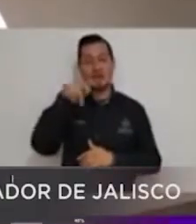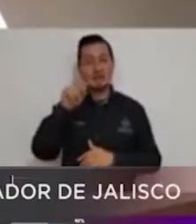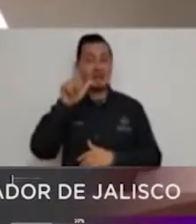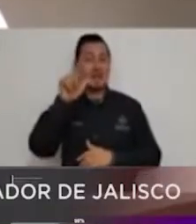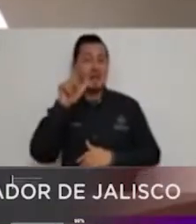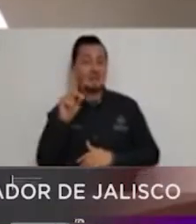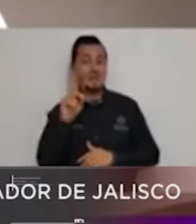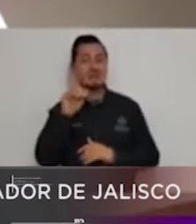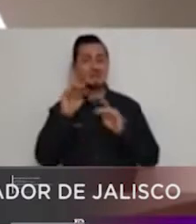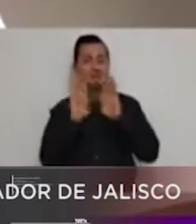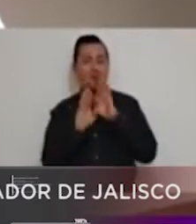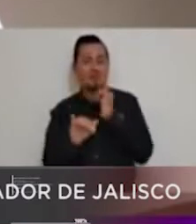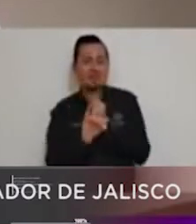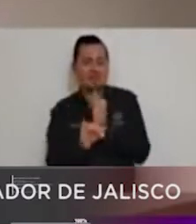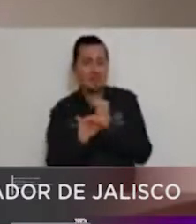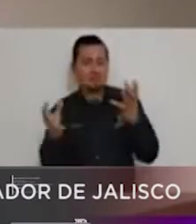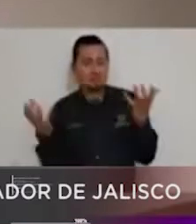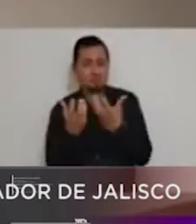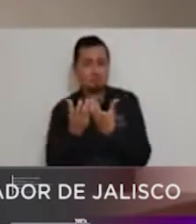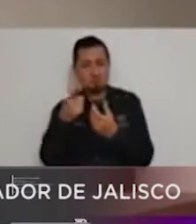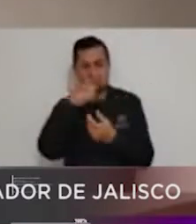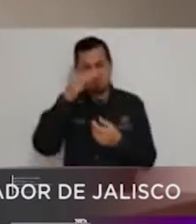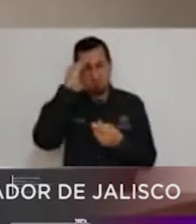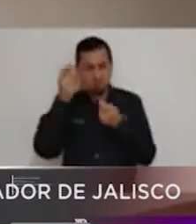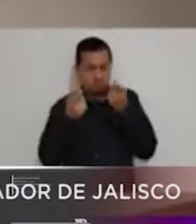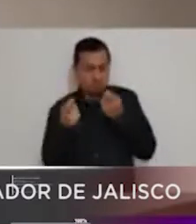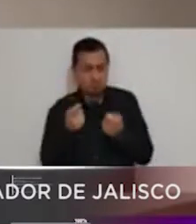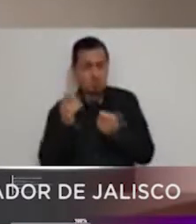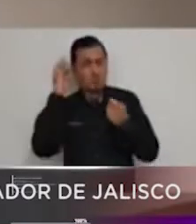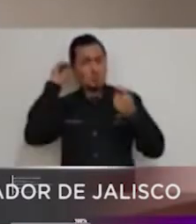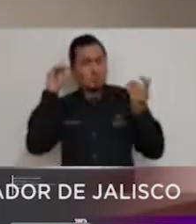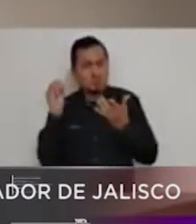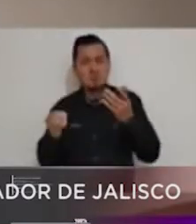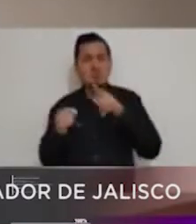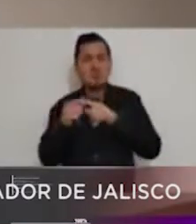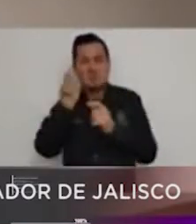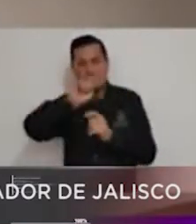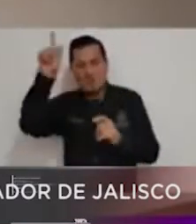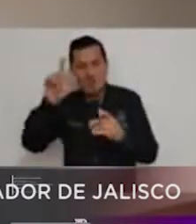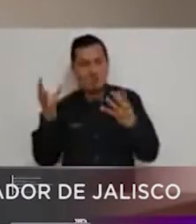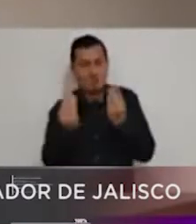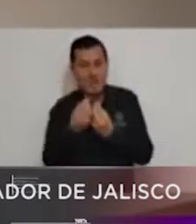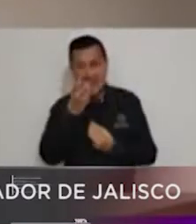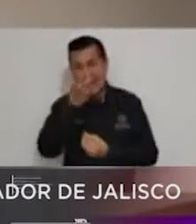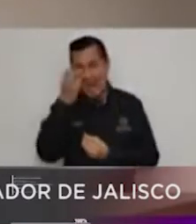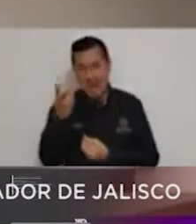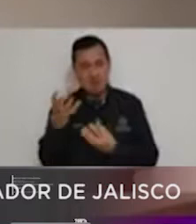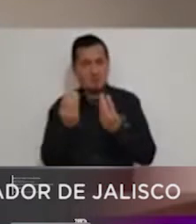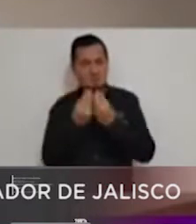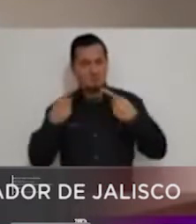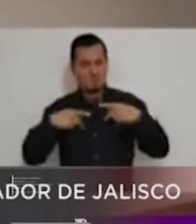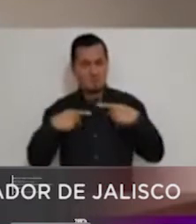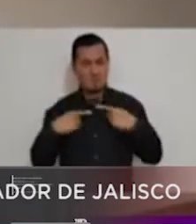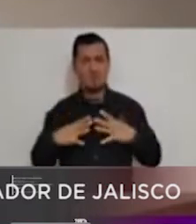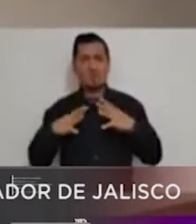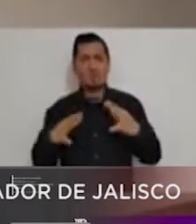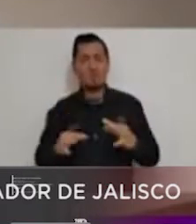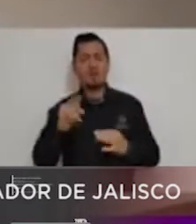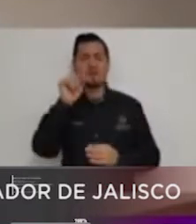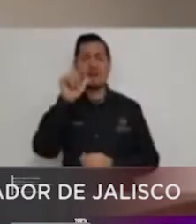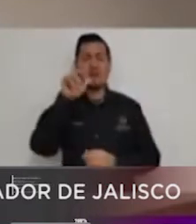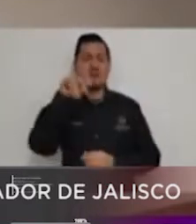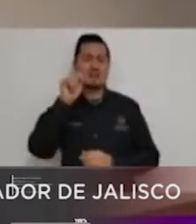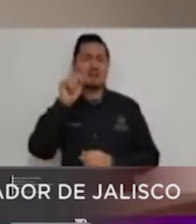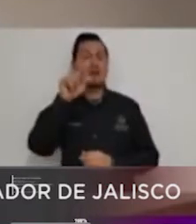es una de las apuestas del gobierno del estado para desarrollar el talento estudiantil y profesional por eso en colaboración con la fundación